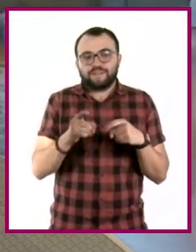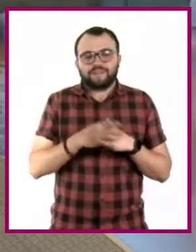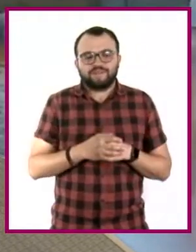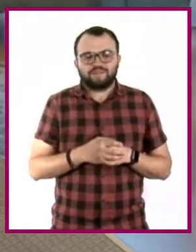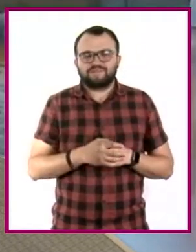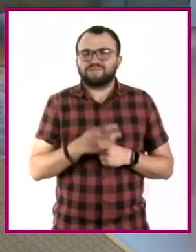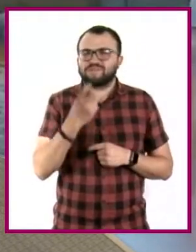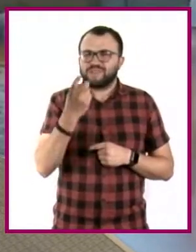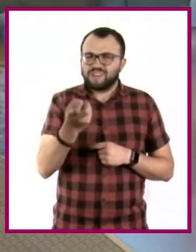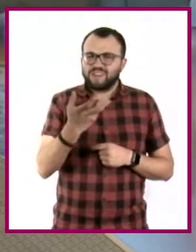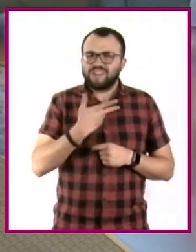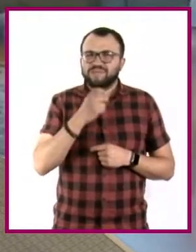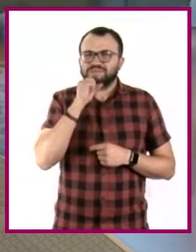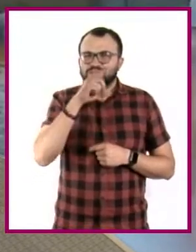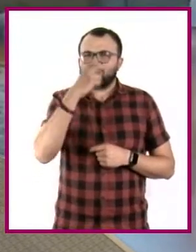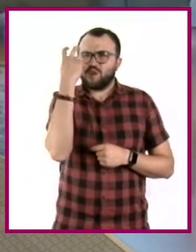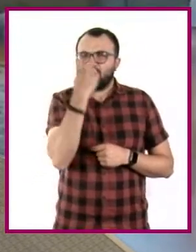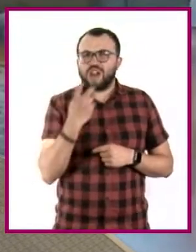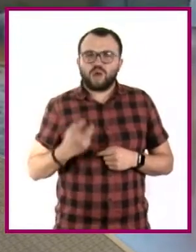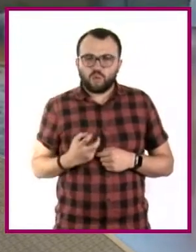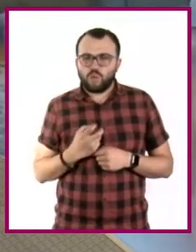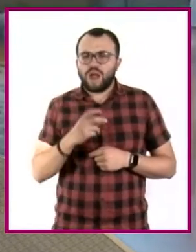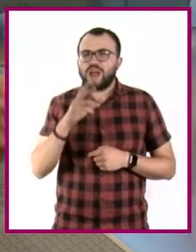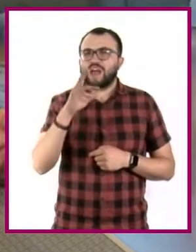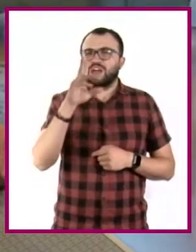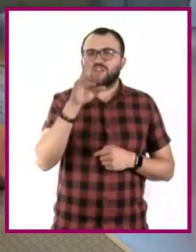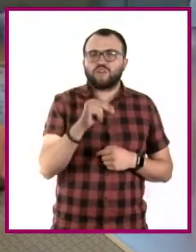¿Tendrá eso que ver con el lenguaje no verbal?